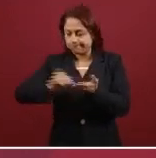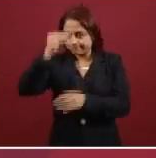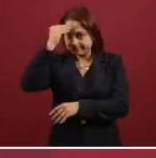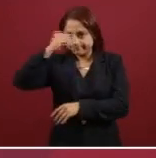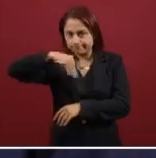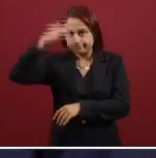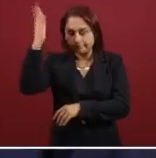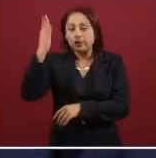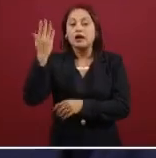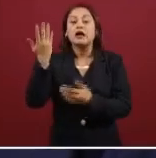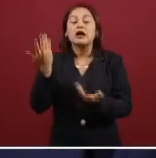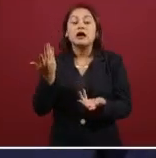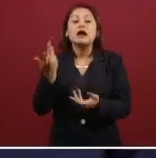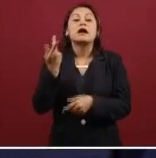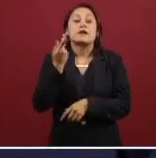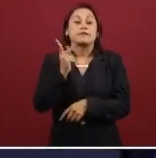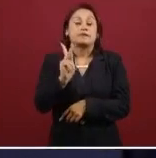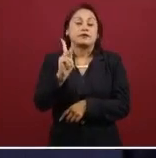son